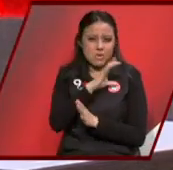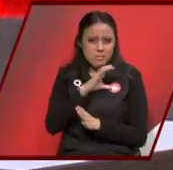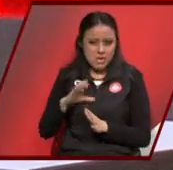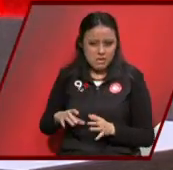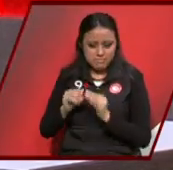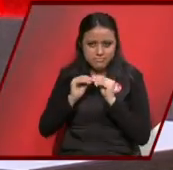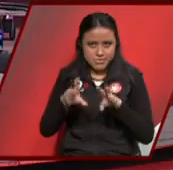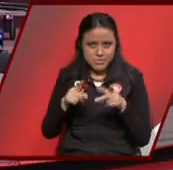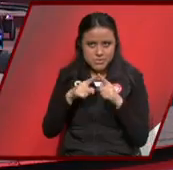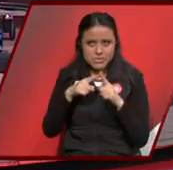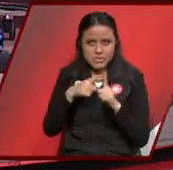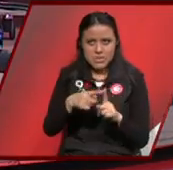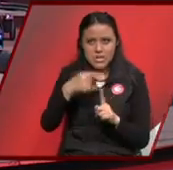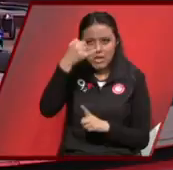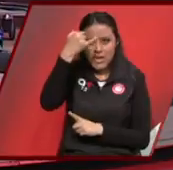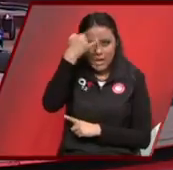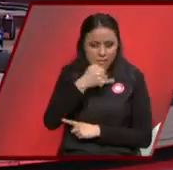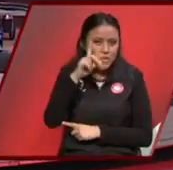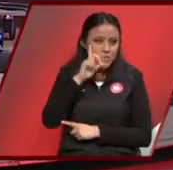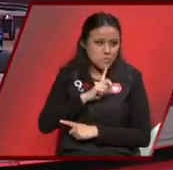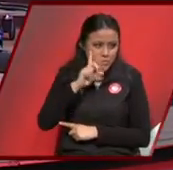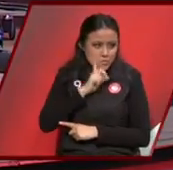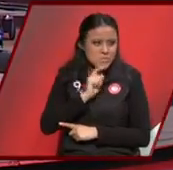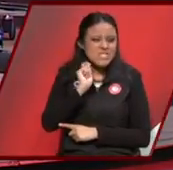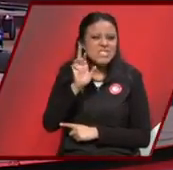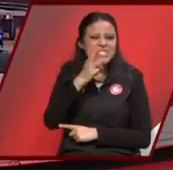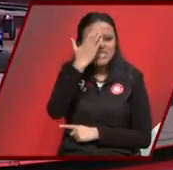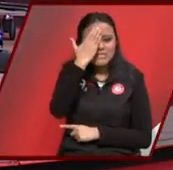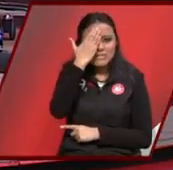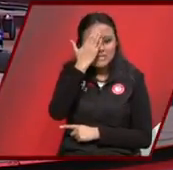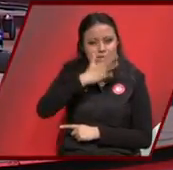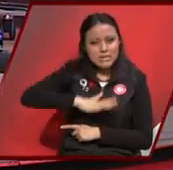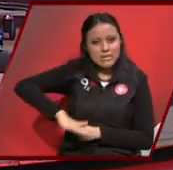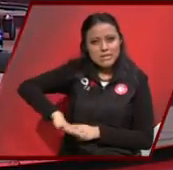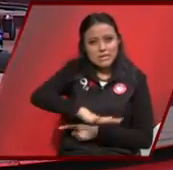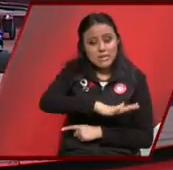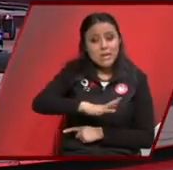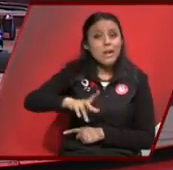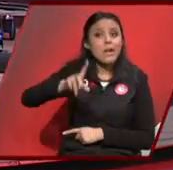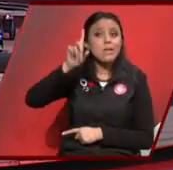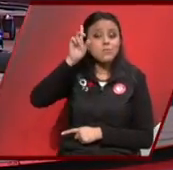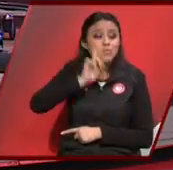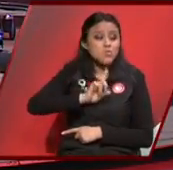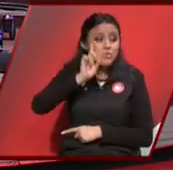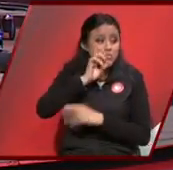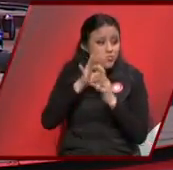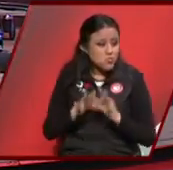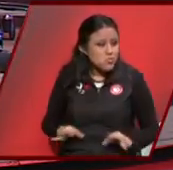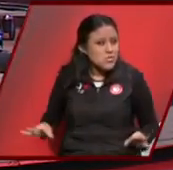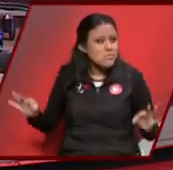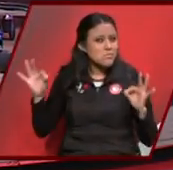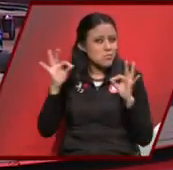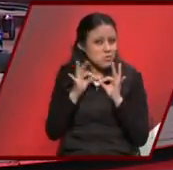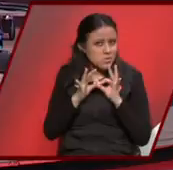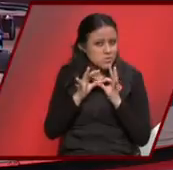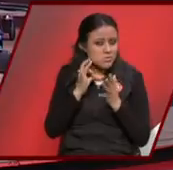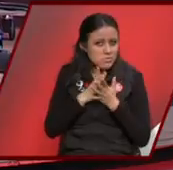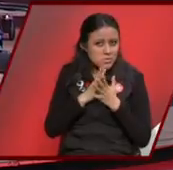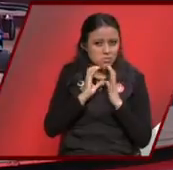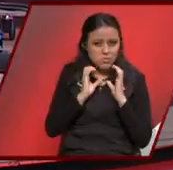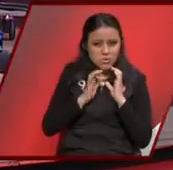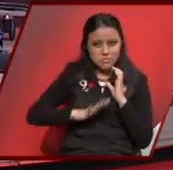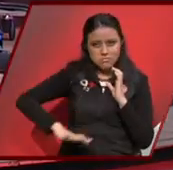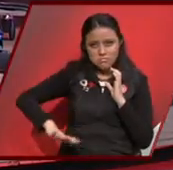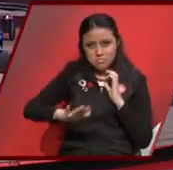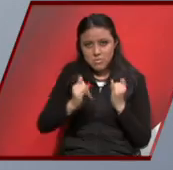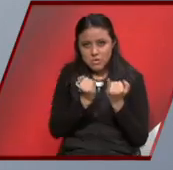mi campaña se llama Las Jefas. Y tiene que ver con reconocer que en esta ciudad las mujeres juegan un papel fundamental. No solamente cuidando el